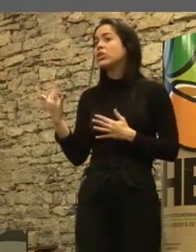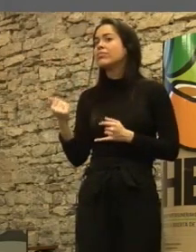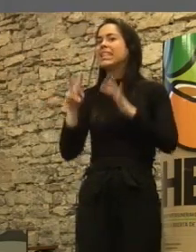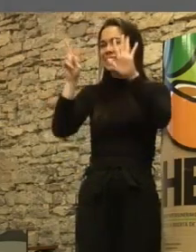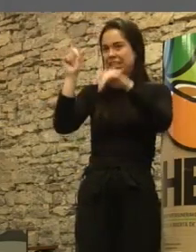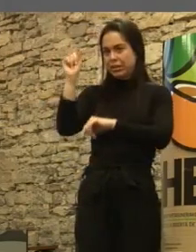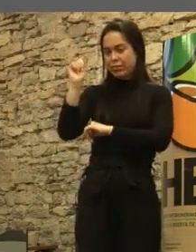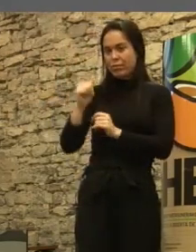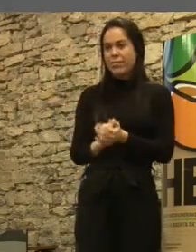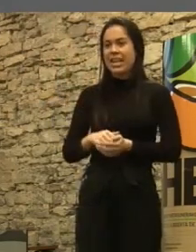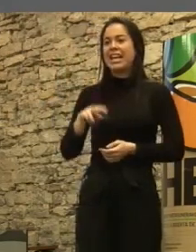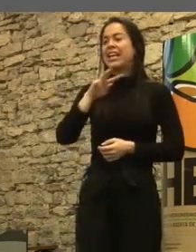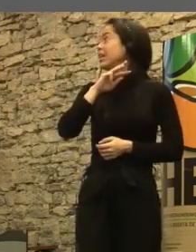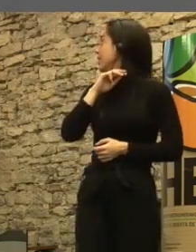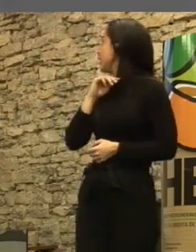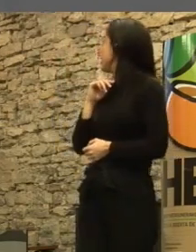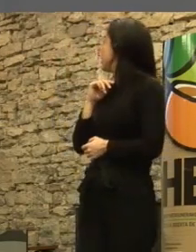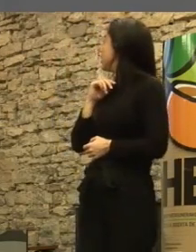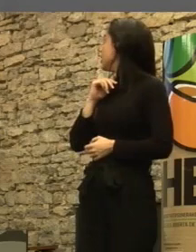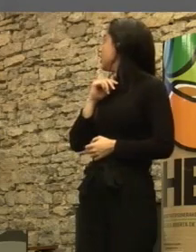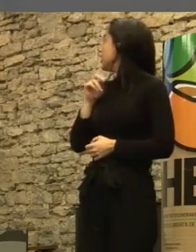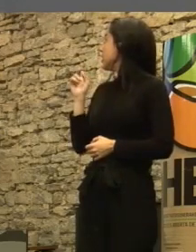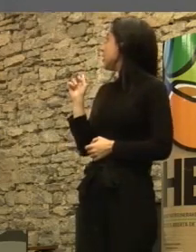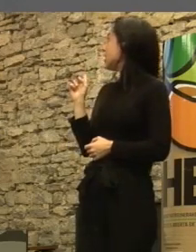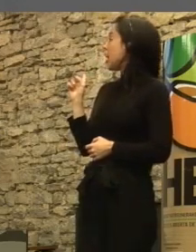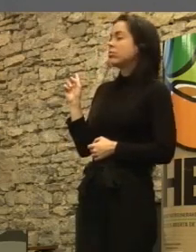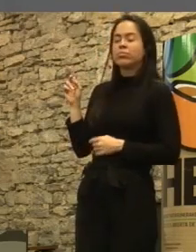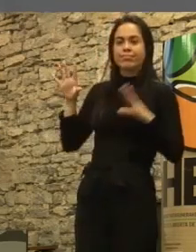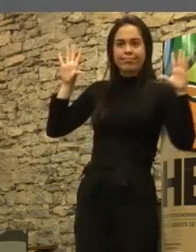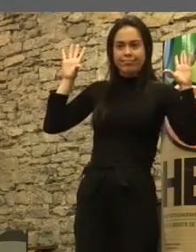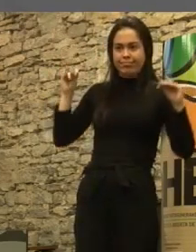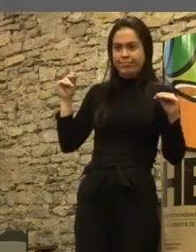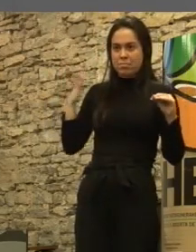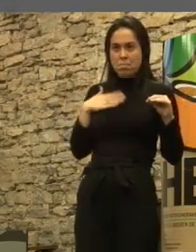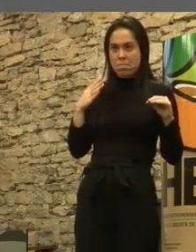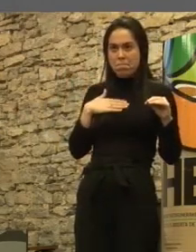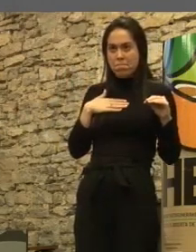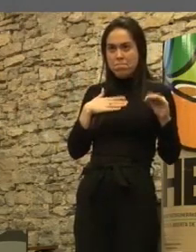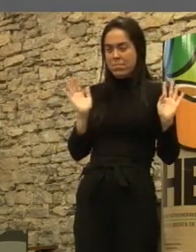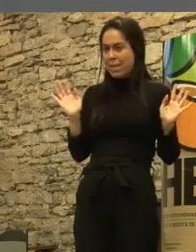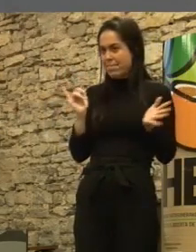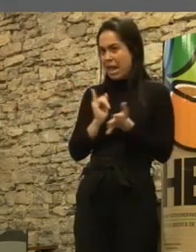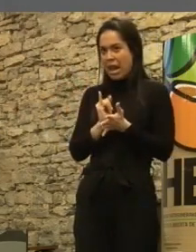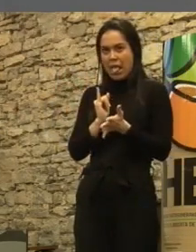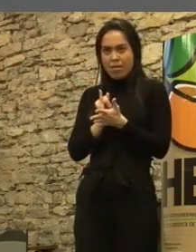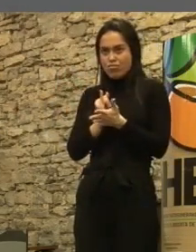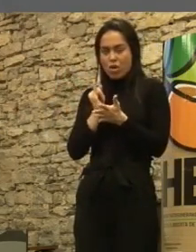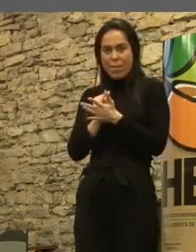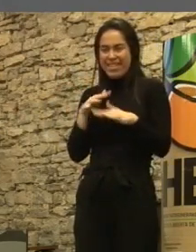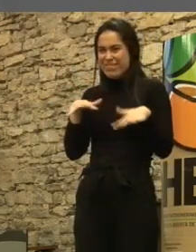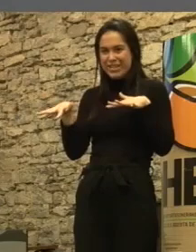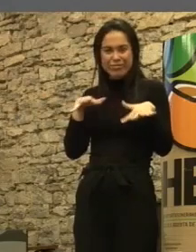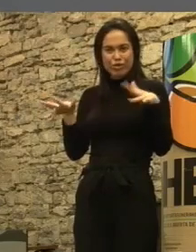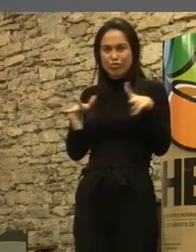Vale, y terminamos con tres. Primero, eso es alucinante y para mí la prueba de que el emprendimiento social está en todos los sitios. Esa